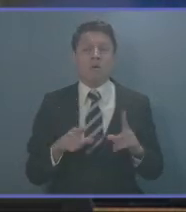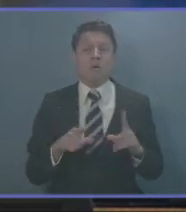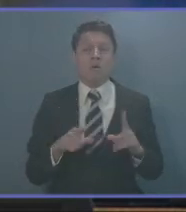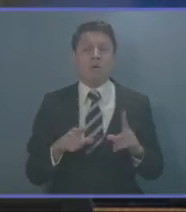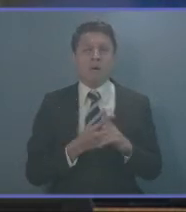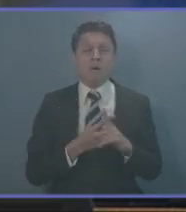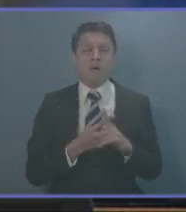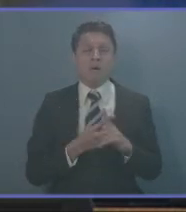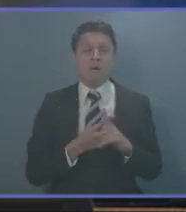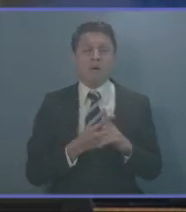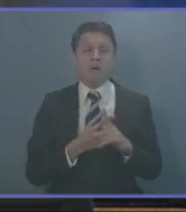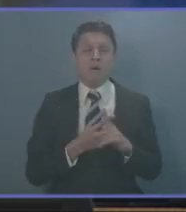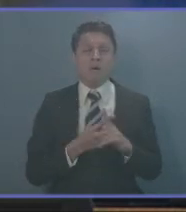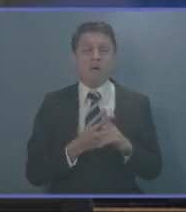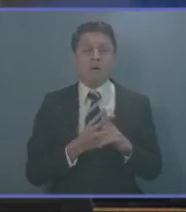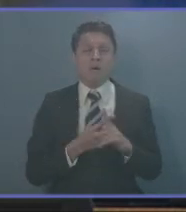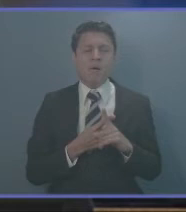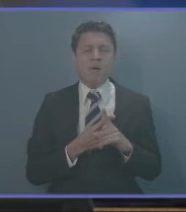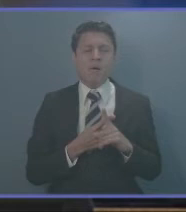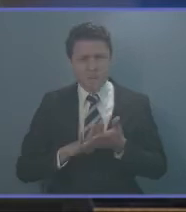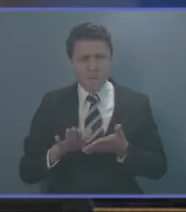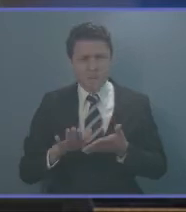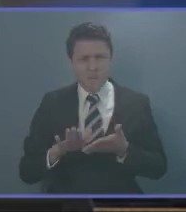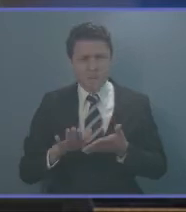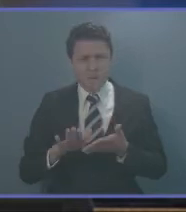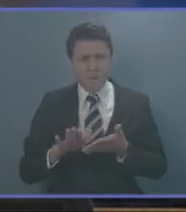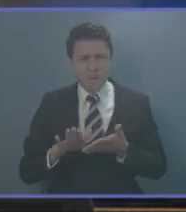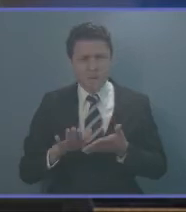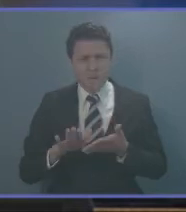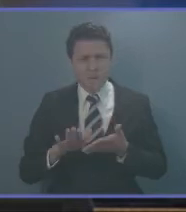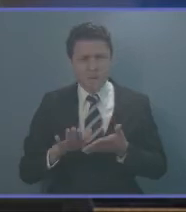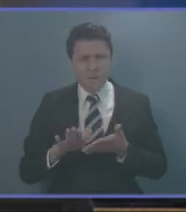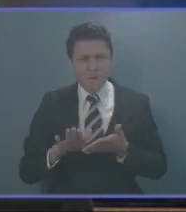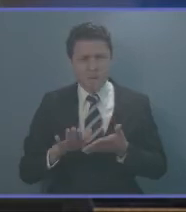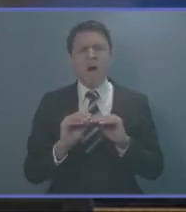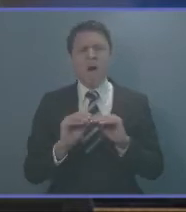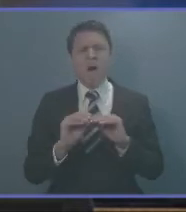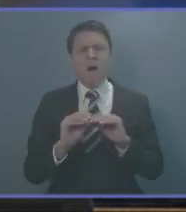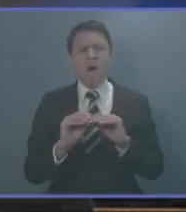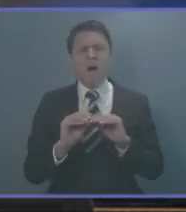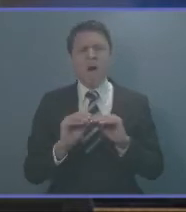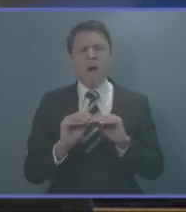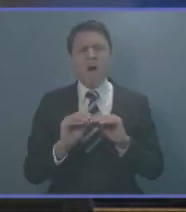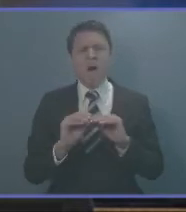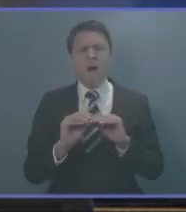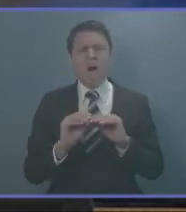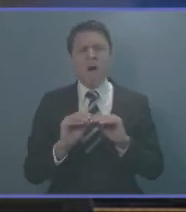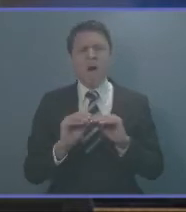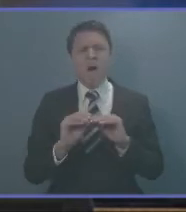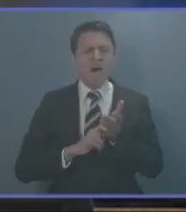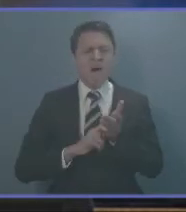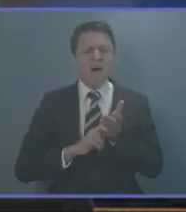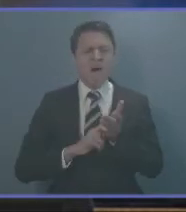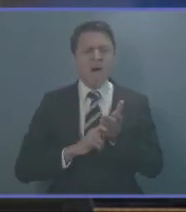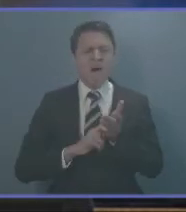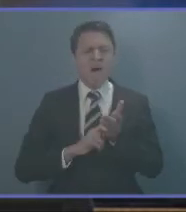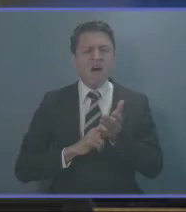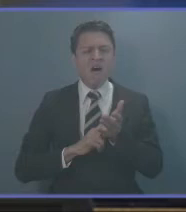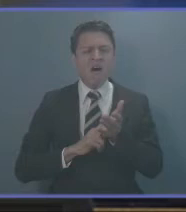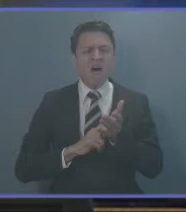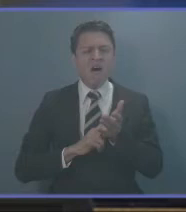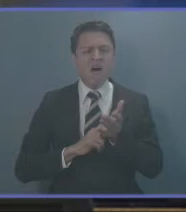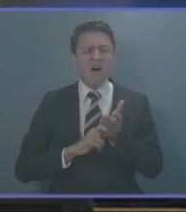hasta la fecha de su cancelación, equivalente al interés de mercado para las deudas contraídas por el sector